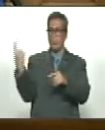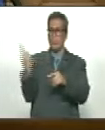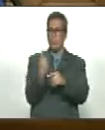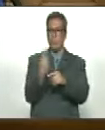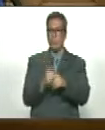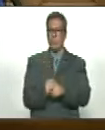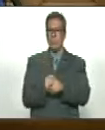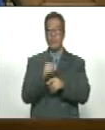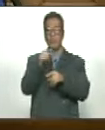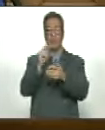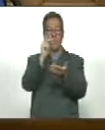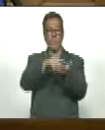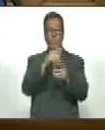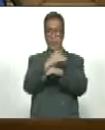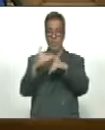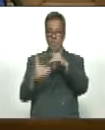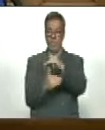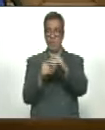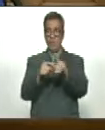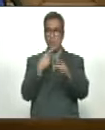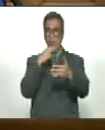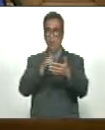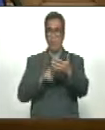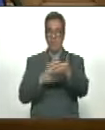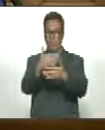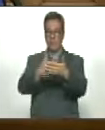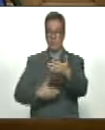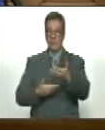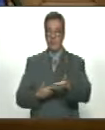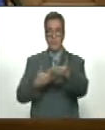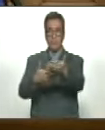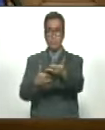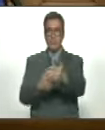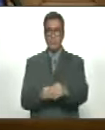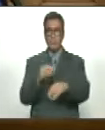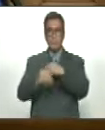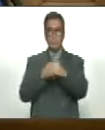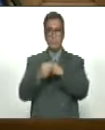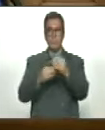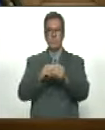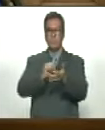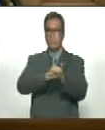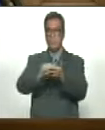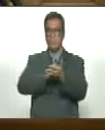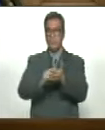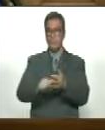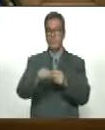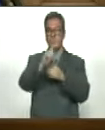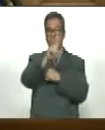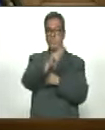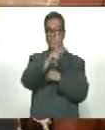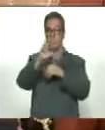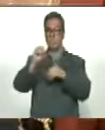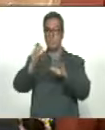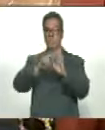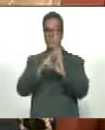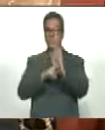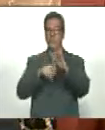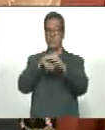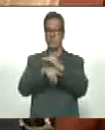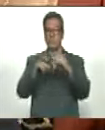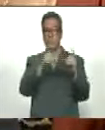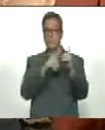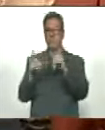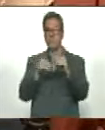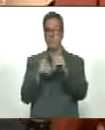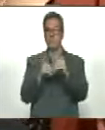ausentarse e incorporar a sus suplentes indicados en lista anexa, de conformidad con lo establecido en el artículo 20 del Reglamento